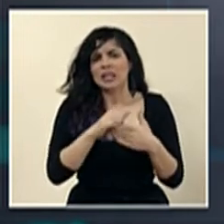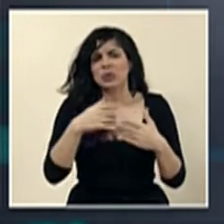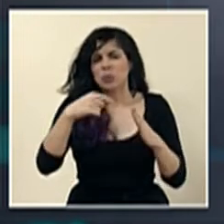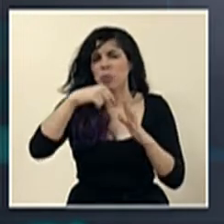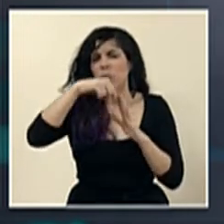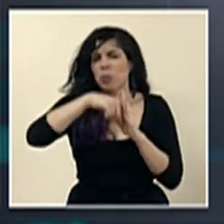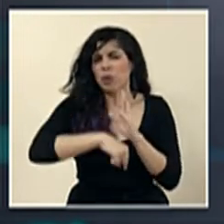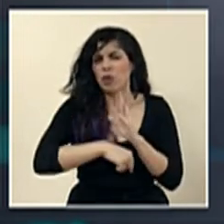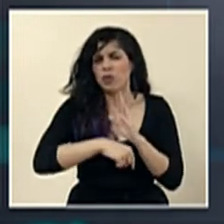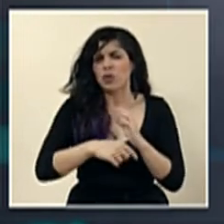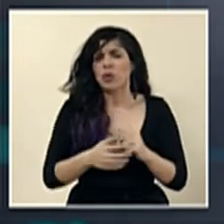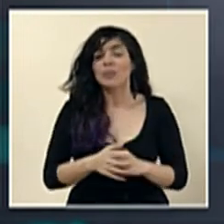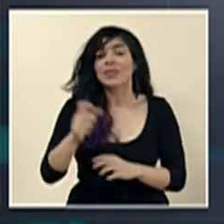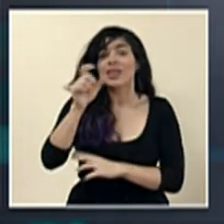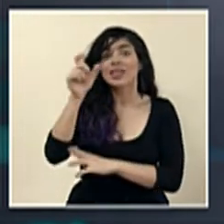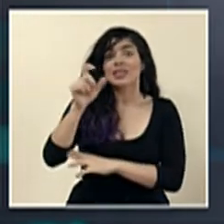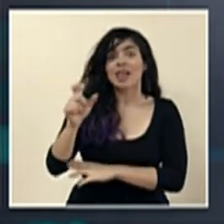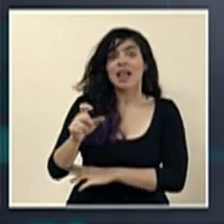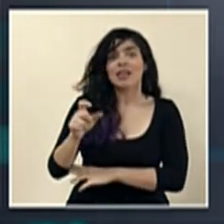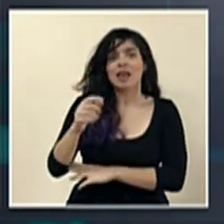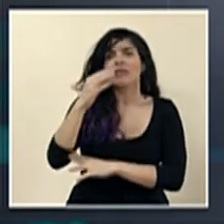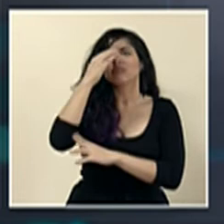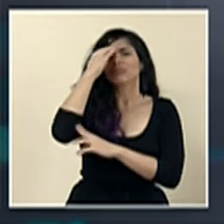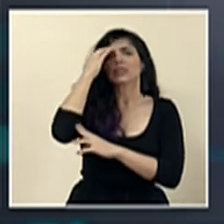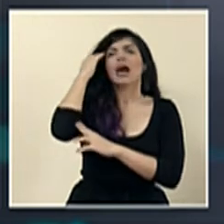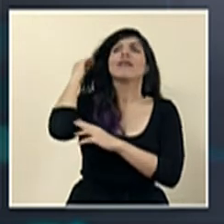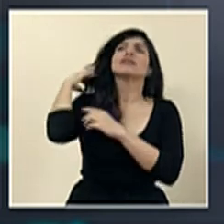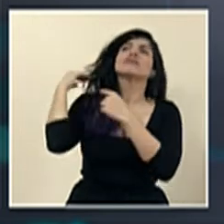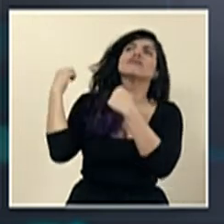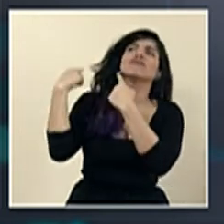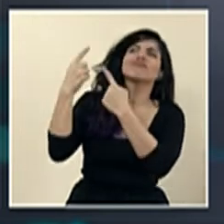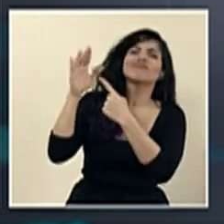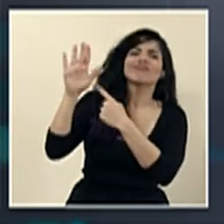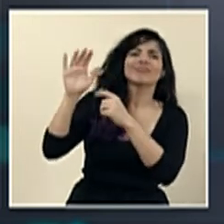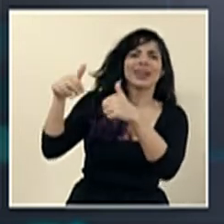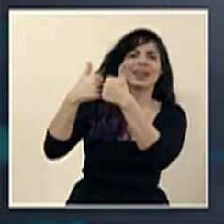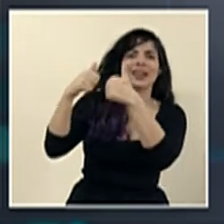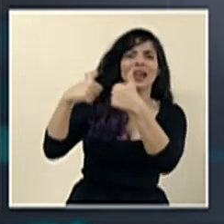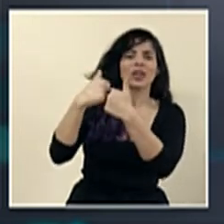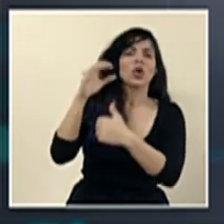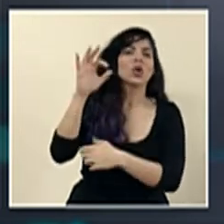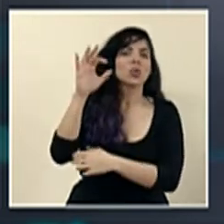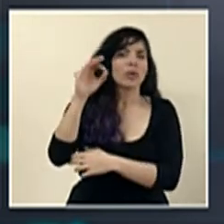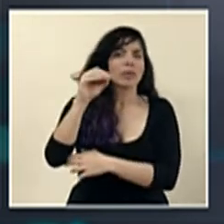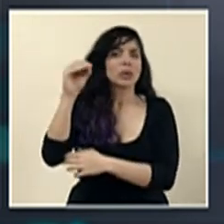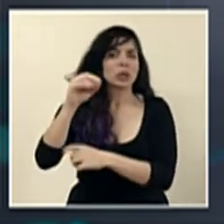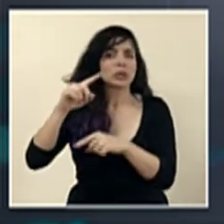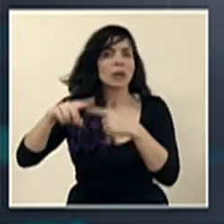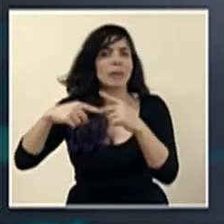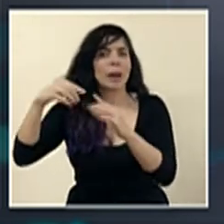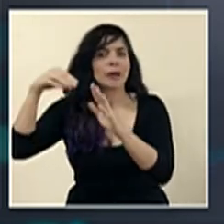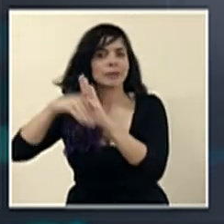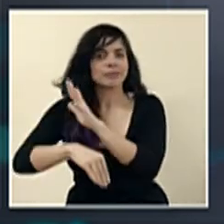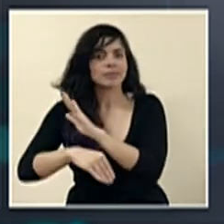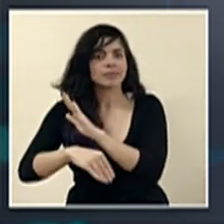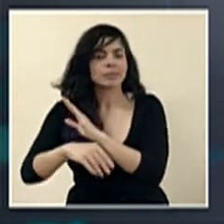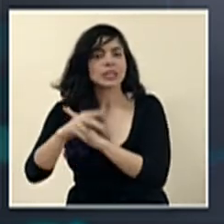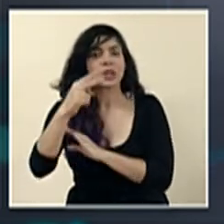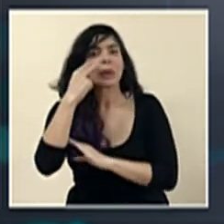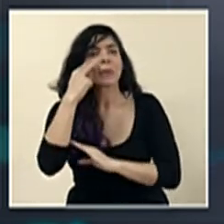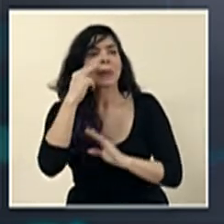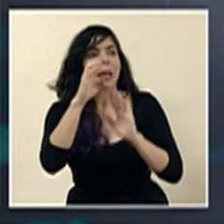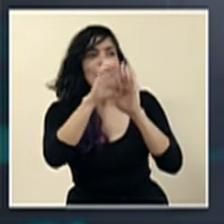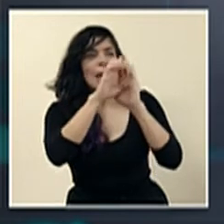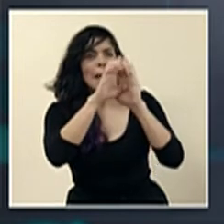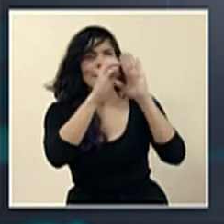profundo. Italia, que conocemos las dificultades que ha tenido, un 9.1, y ahí ustedes ven los ejemplos. En